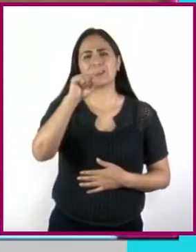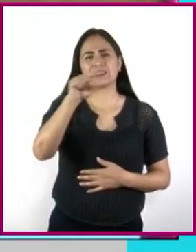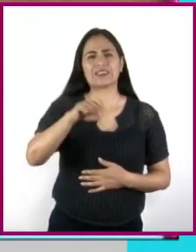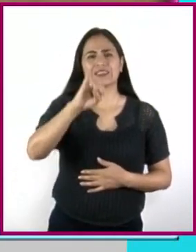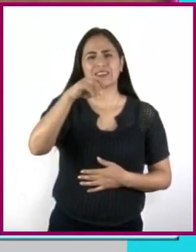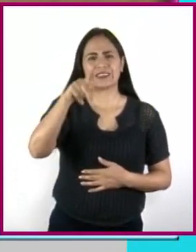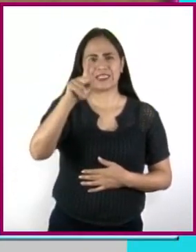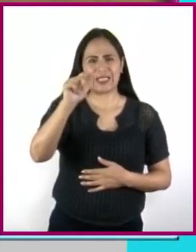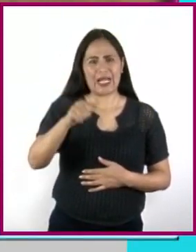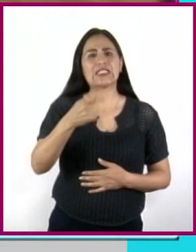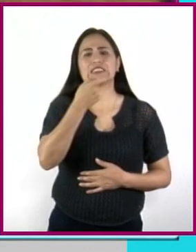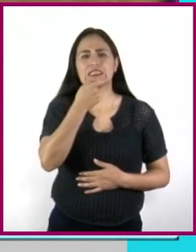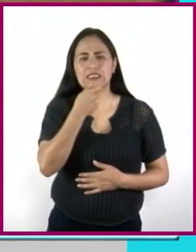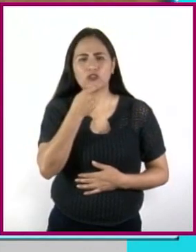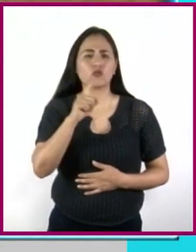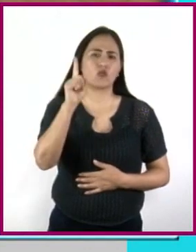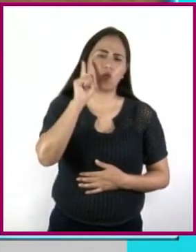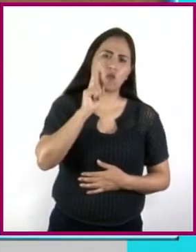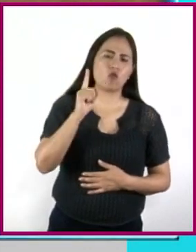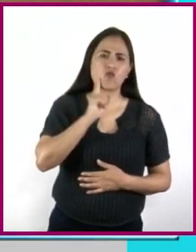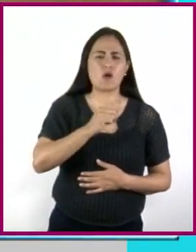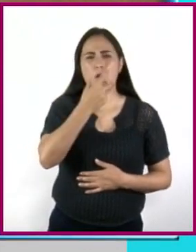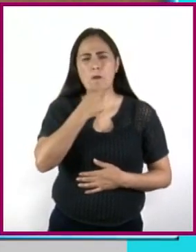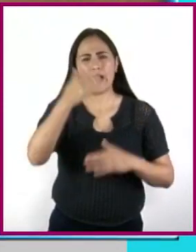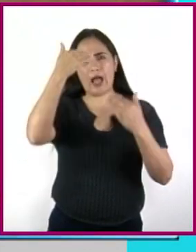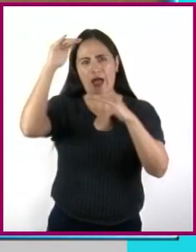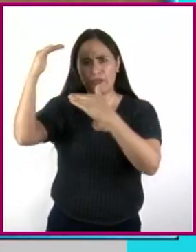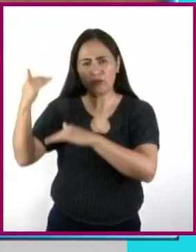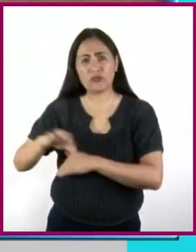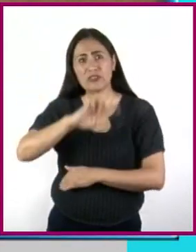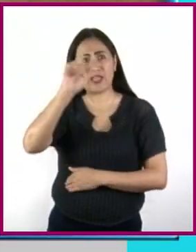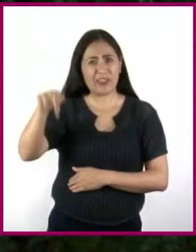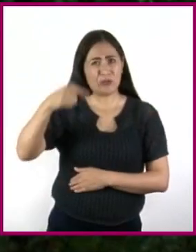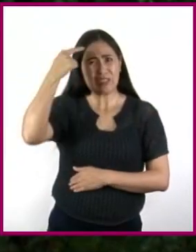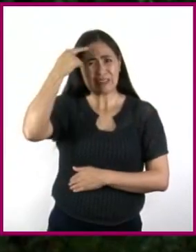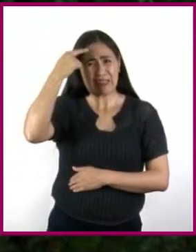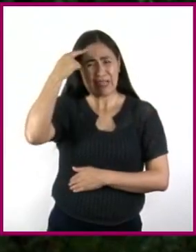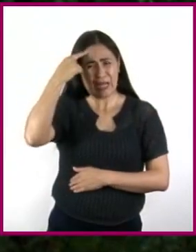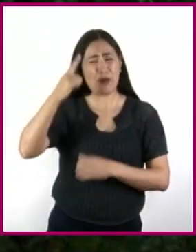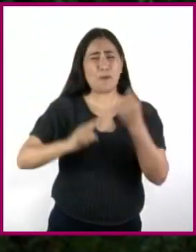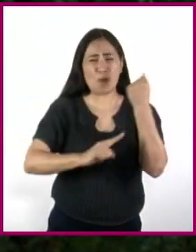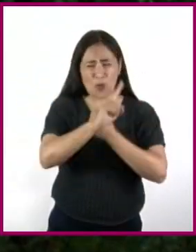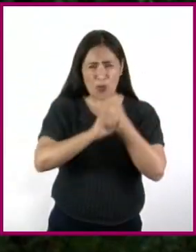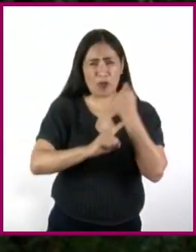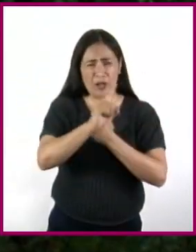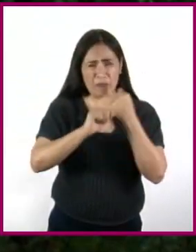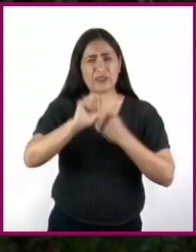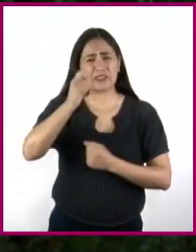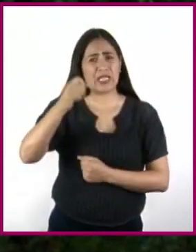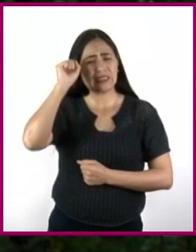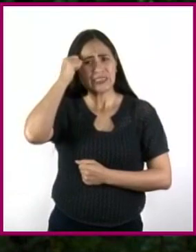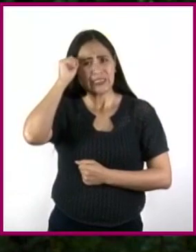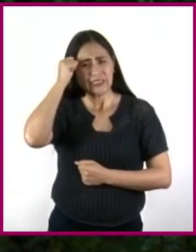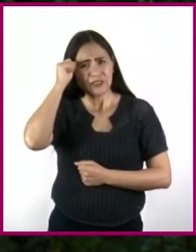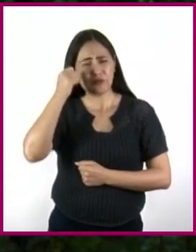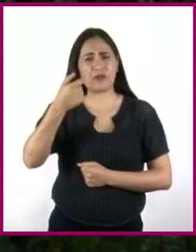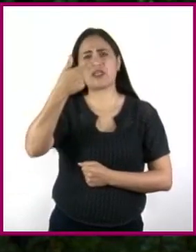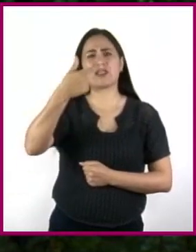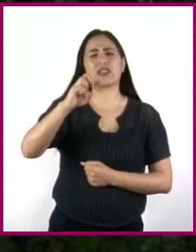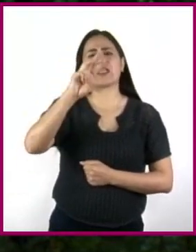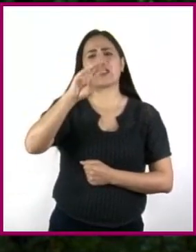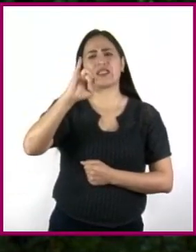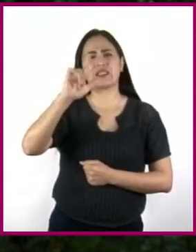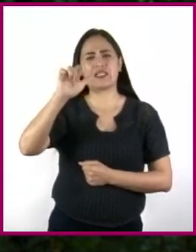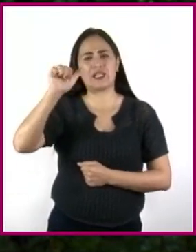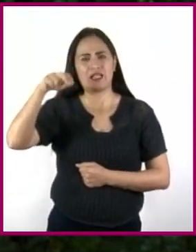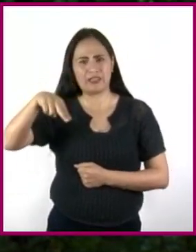y adultos y los pone en riesgo de tener complicaciones neurológicas, como el síndrome de Guillain-Barré, la